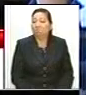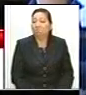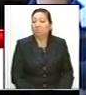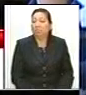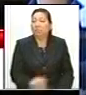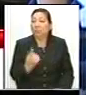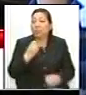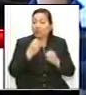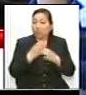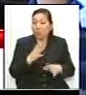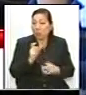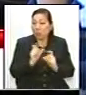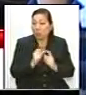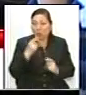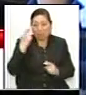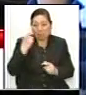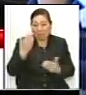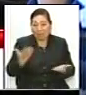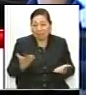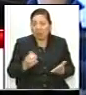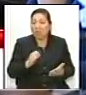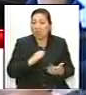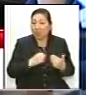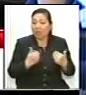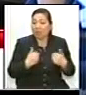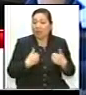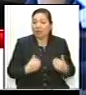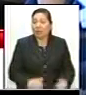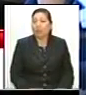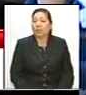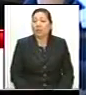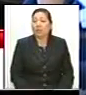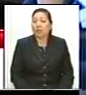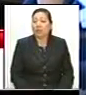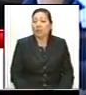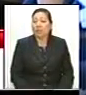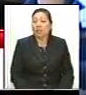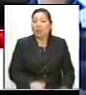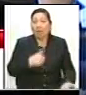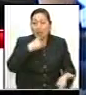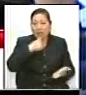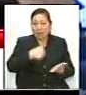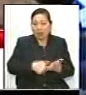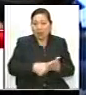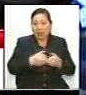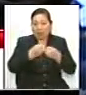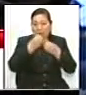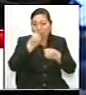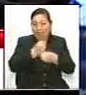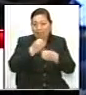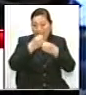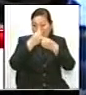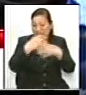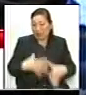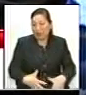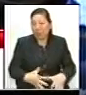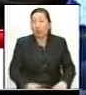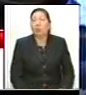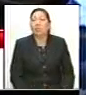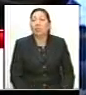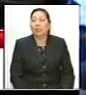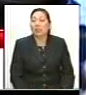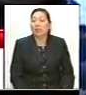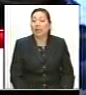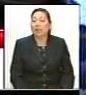de una renuncia a un partido político. Yo tengo acá la carta de renuncia que hicimos de manera